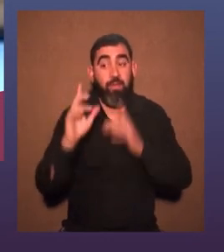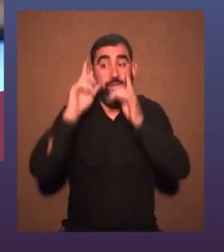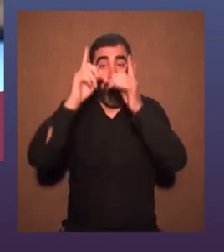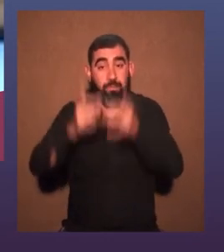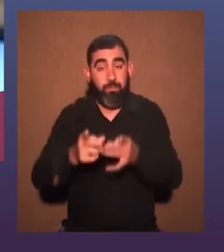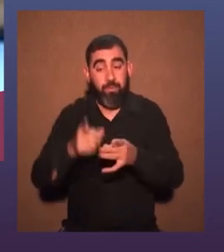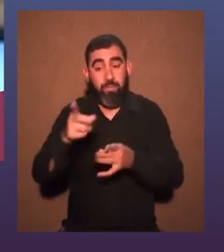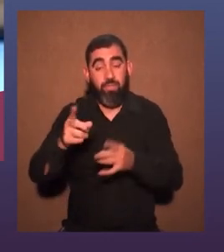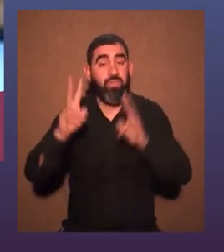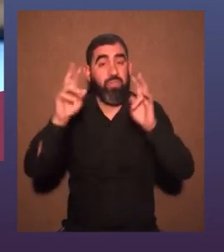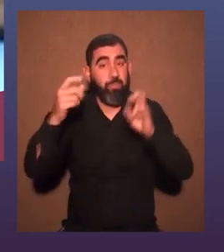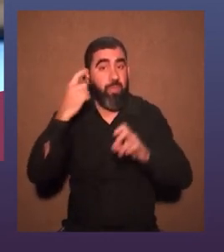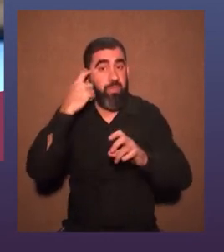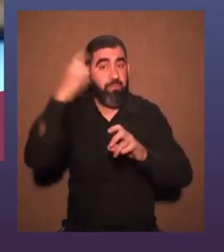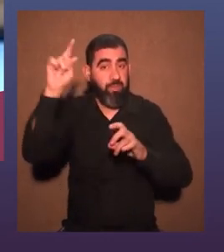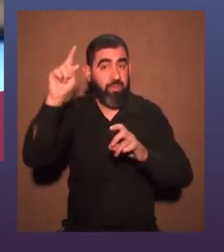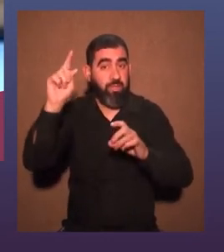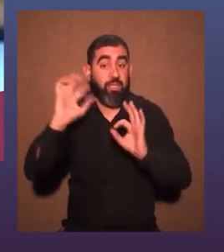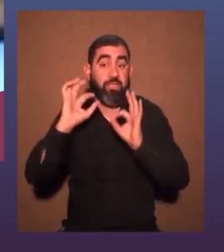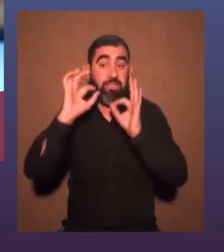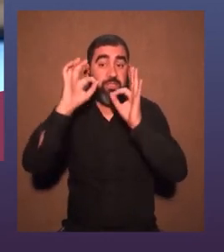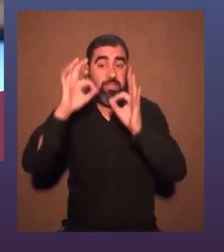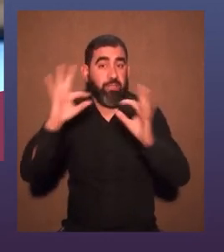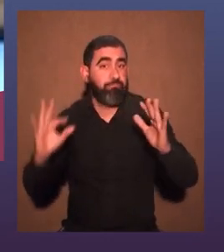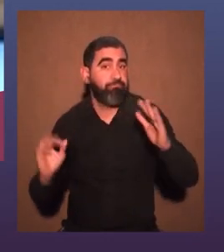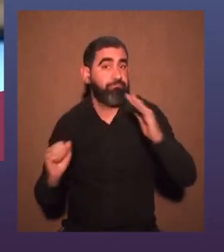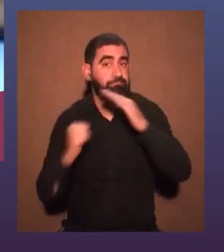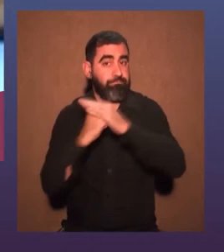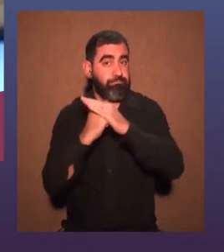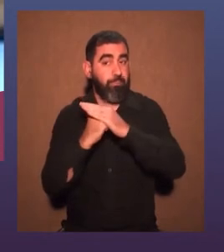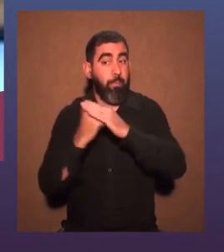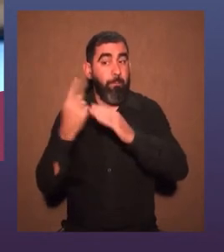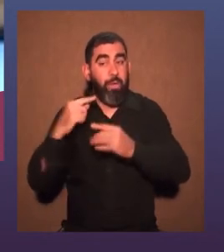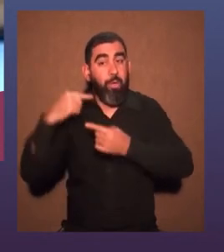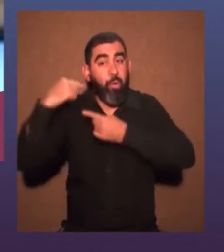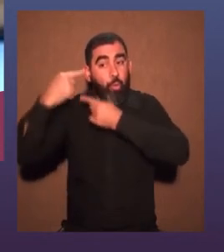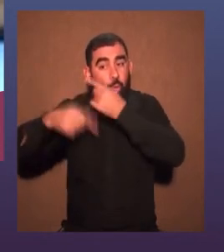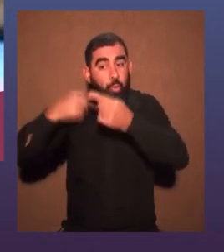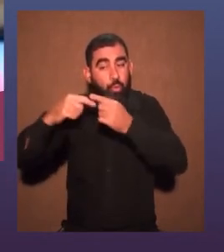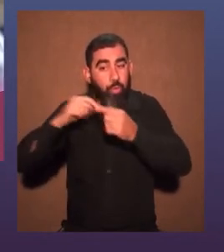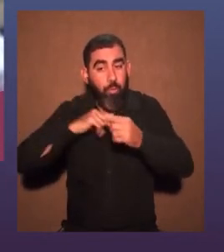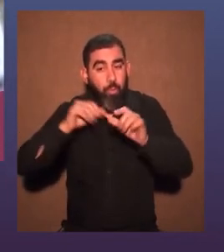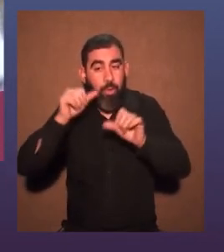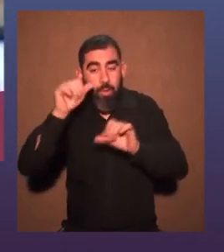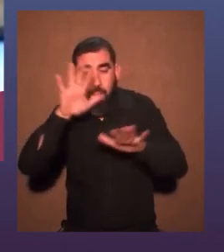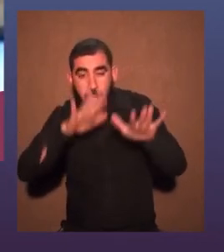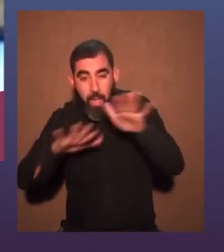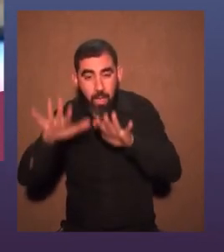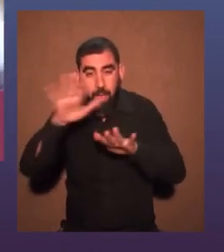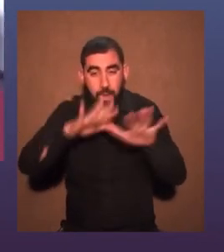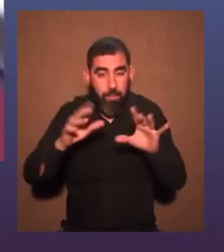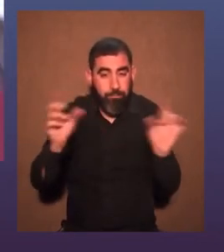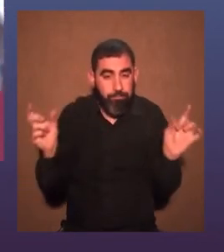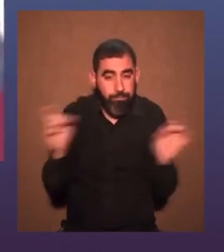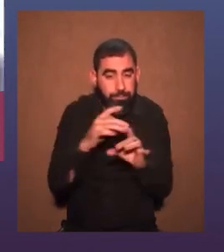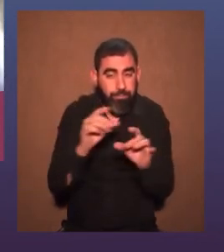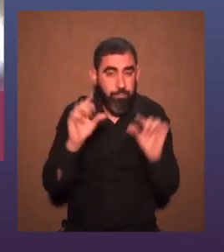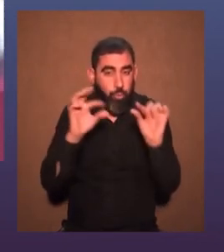bailarines, eso, la parte creativa llegó a lo máximo, pero continúa el pulido, como quien dice, desde la obra,